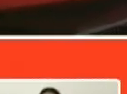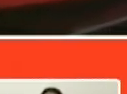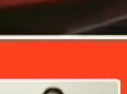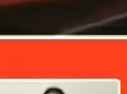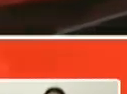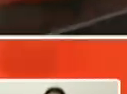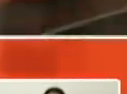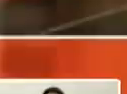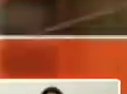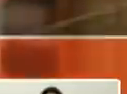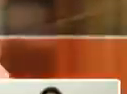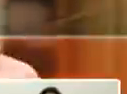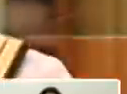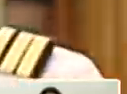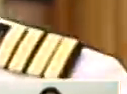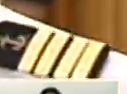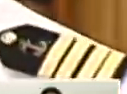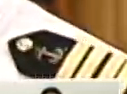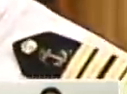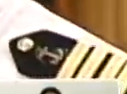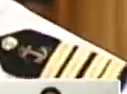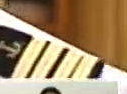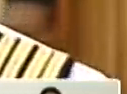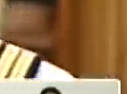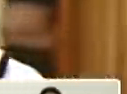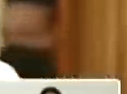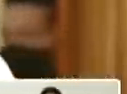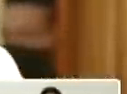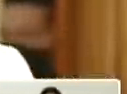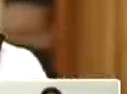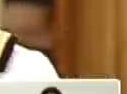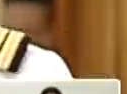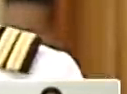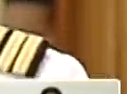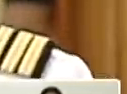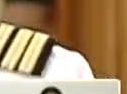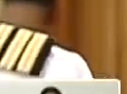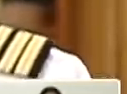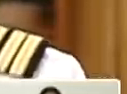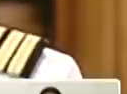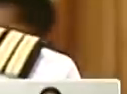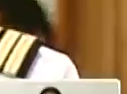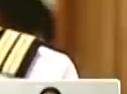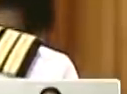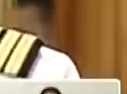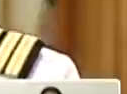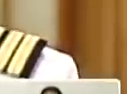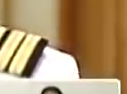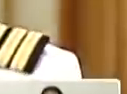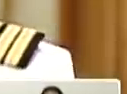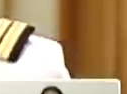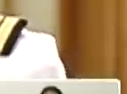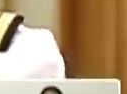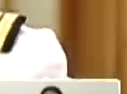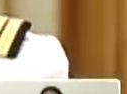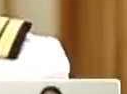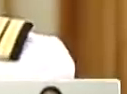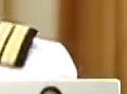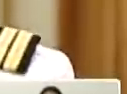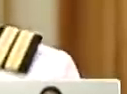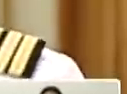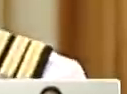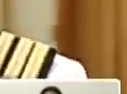oro, lo dije pirata, oro, dije el oro. Capitán pirata. Bueno, sucedió